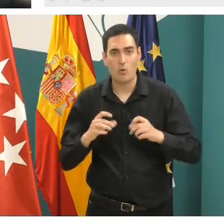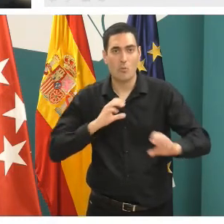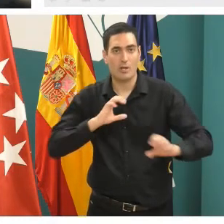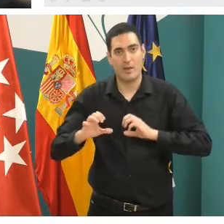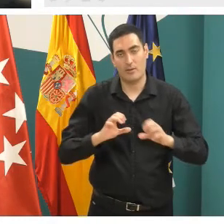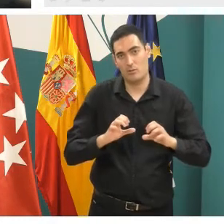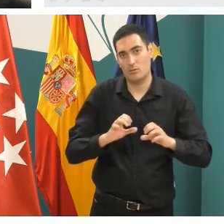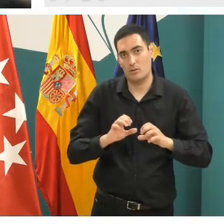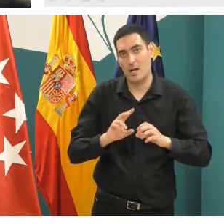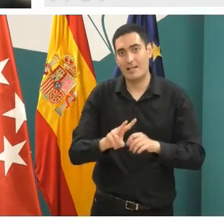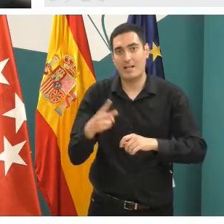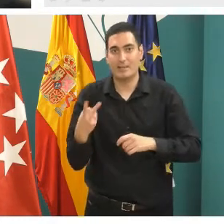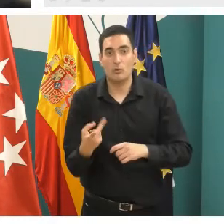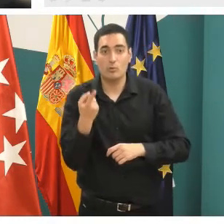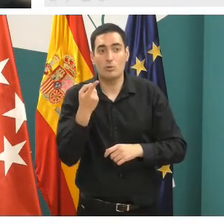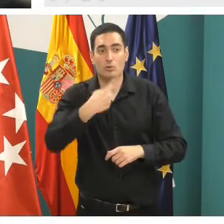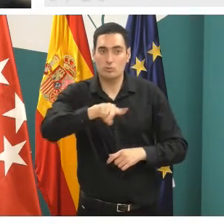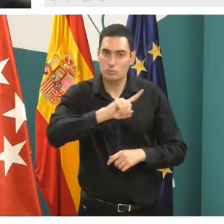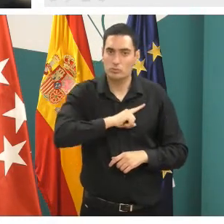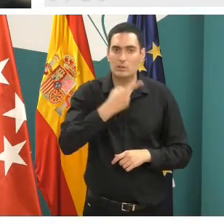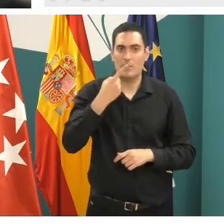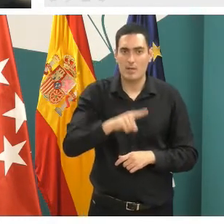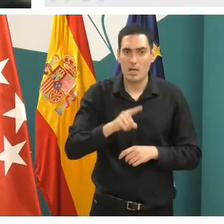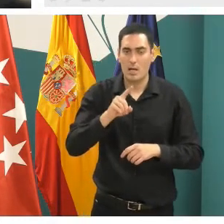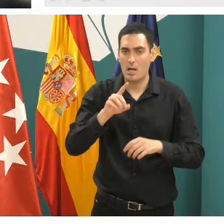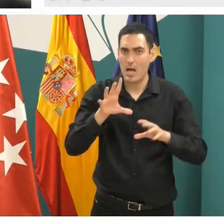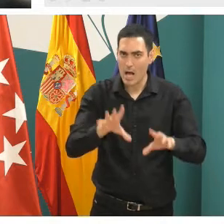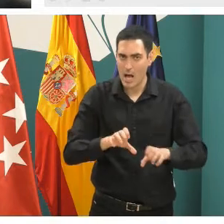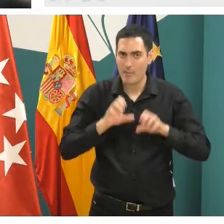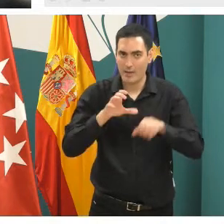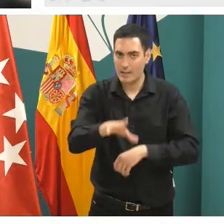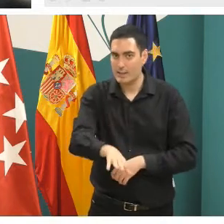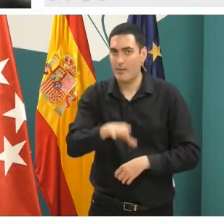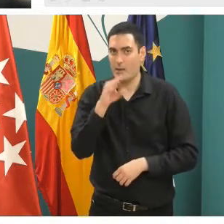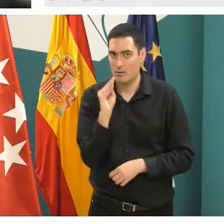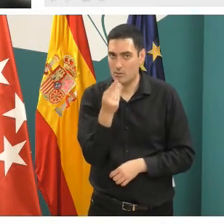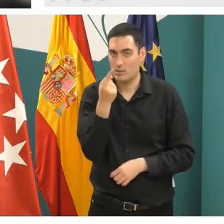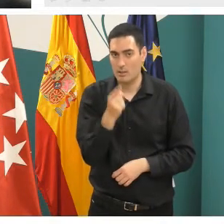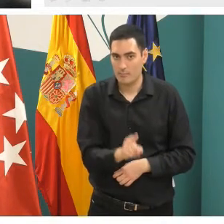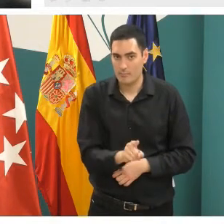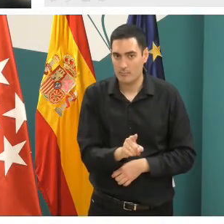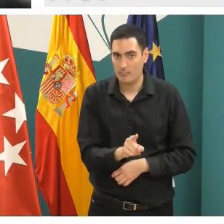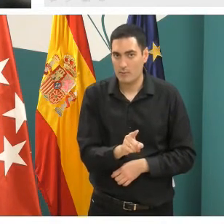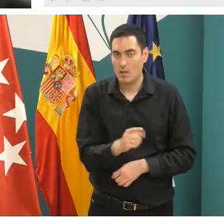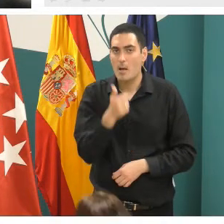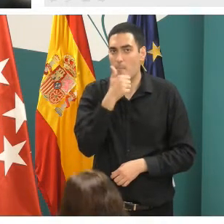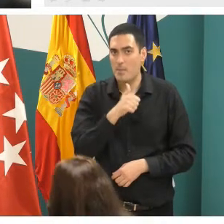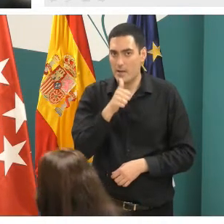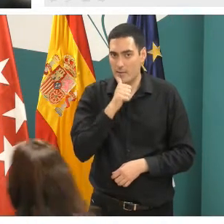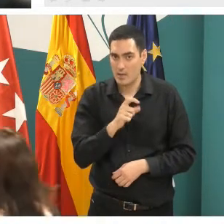comunicación alternativa. Y nosotros también tenemos que aprender a entenderlos y a tener una gran